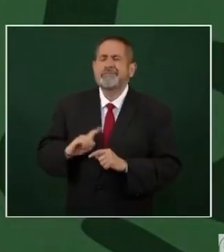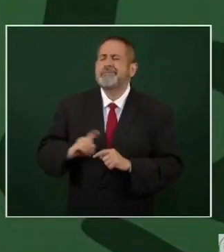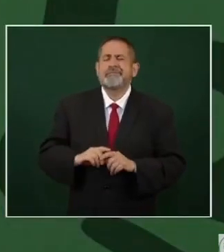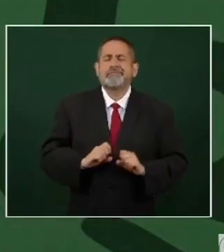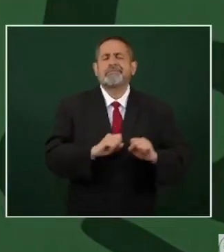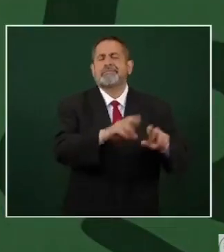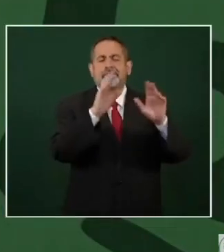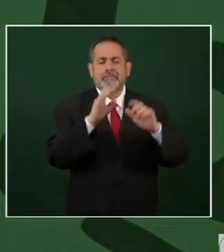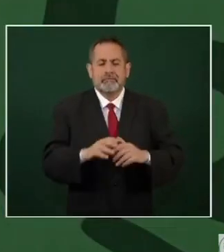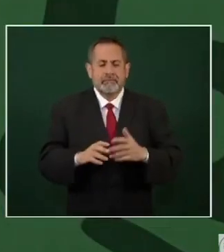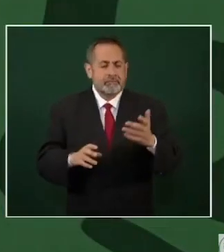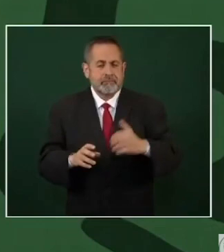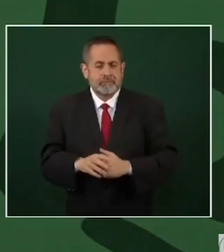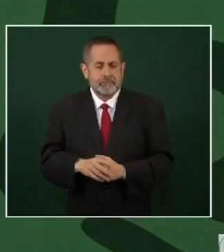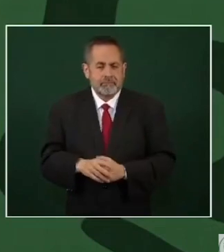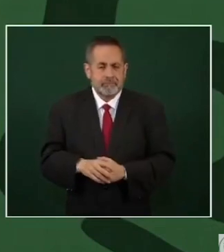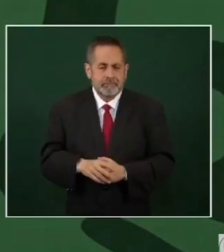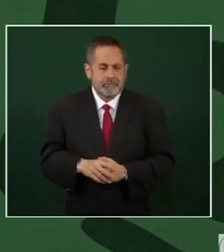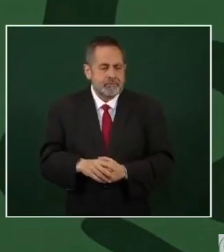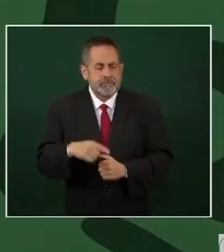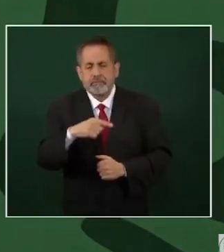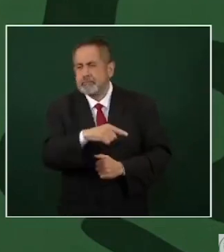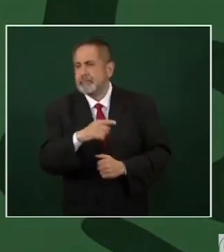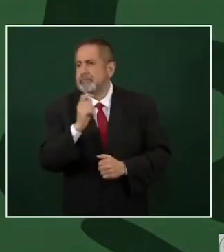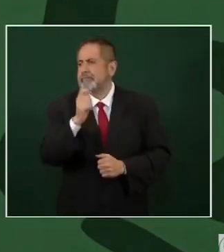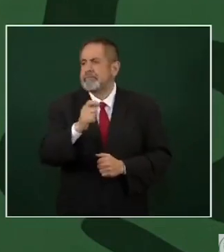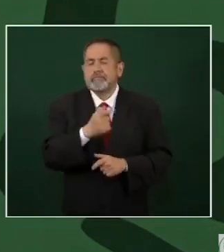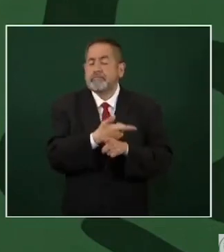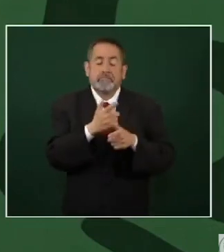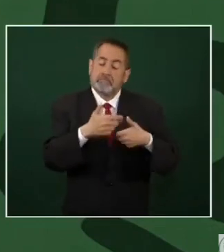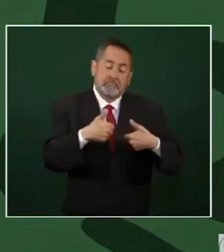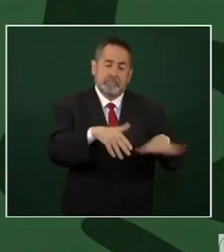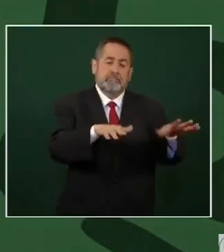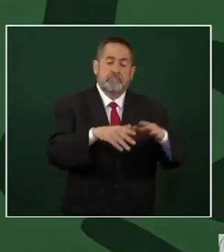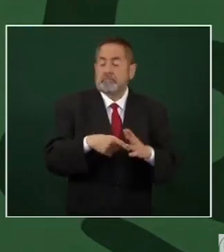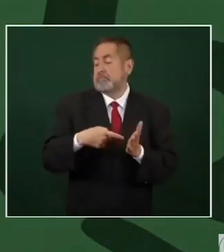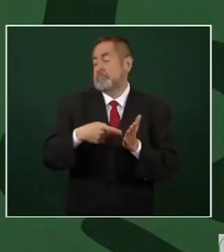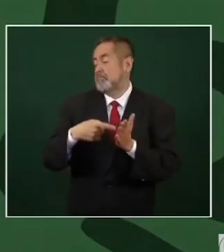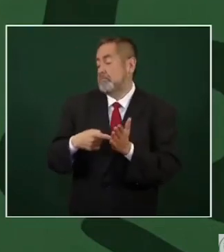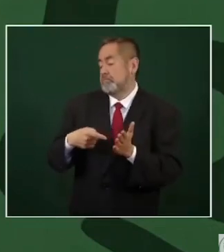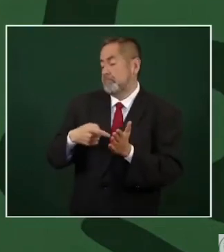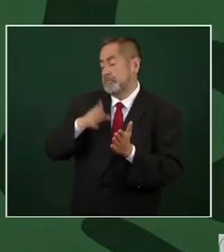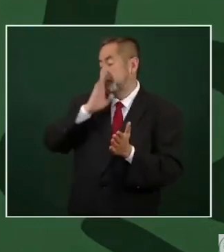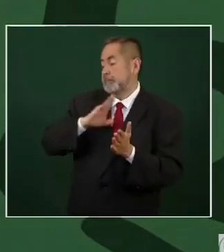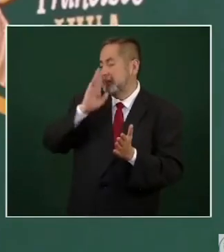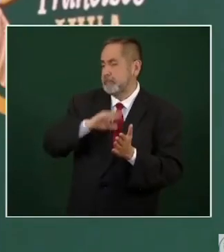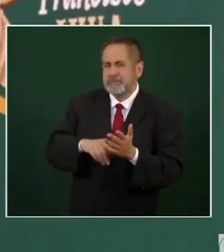por cuestiones de forma,